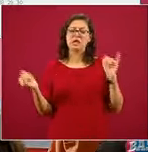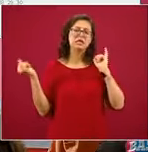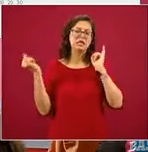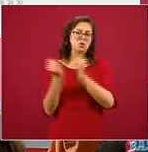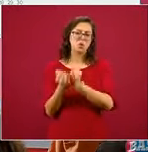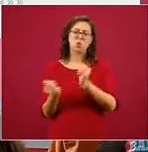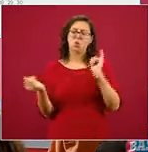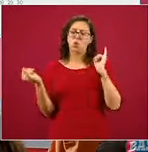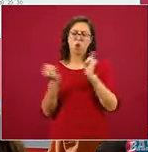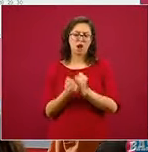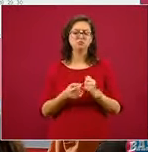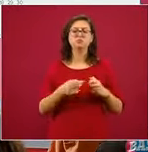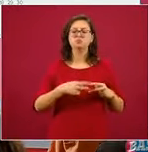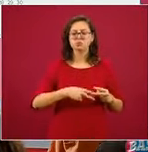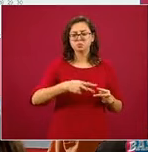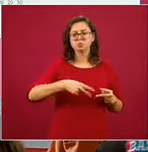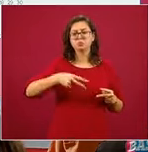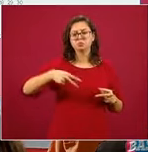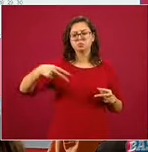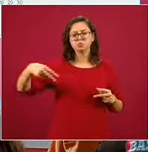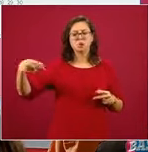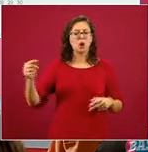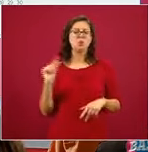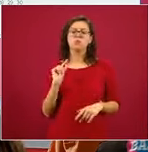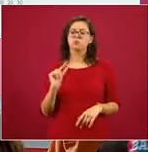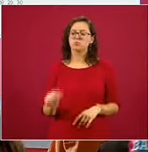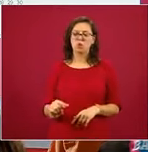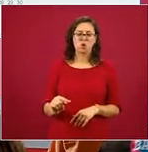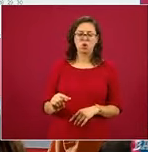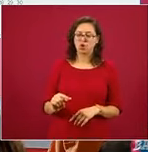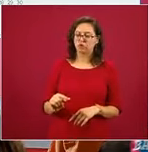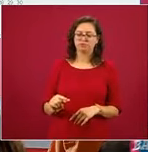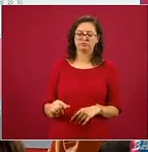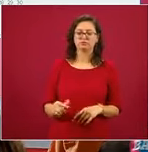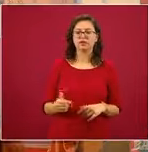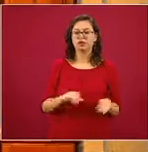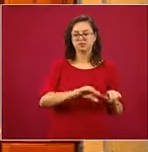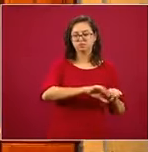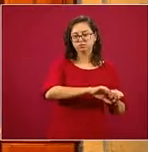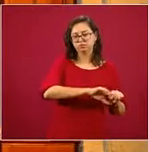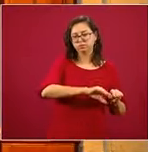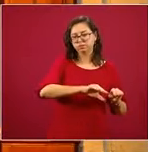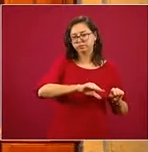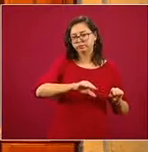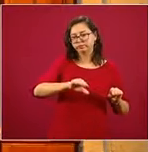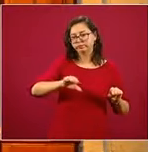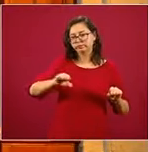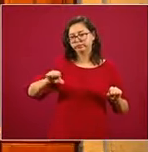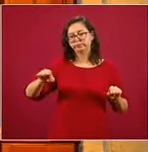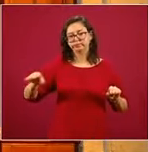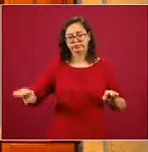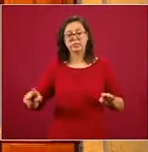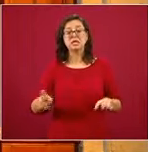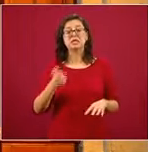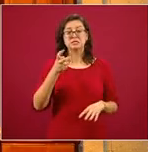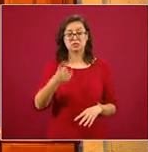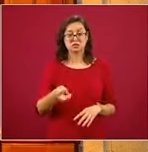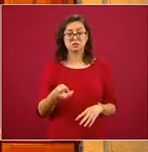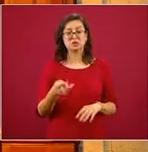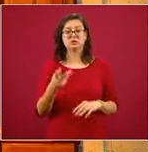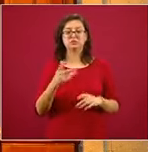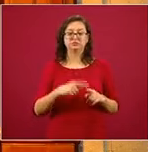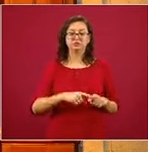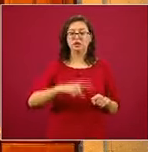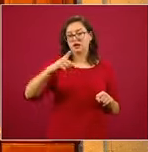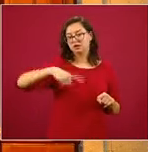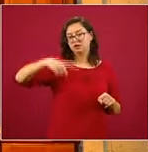una tendencia ascendente pero bastante ligera, más hacia lo horizontal, aunque esta todavía mantiene esta